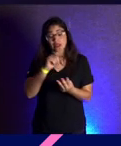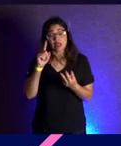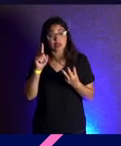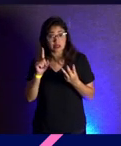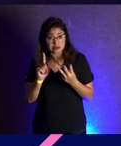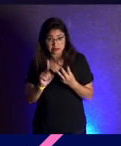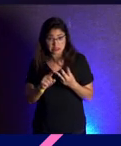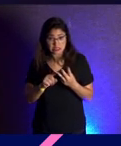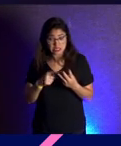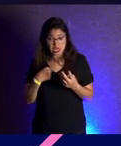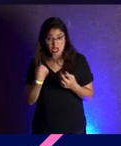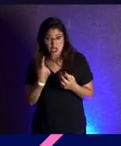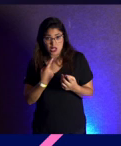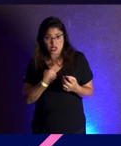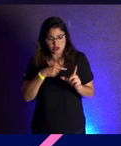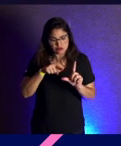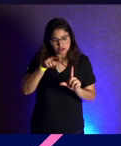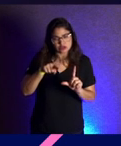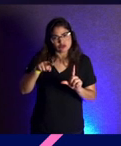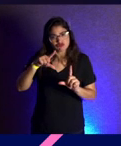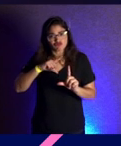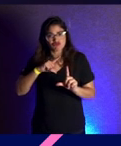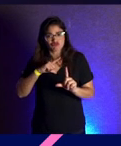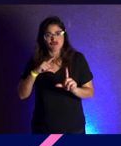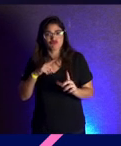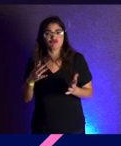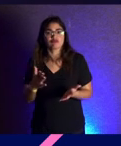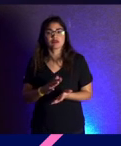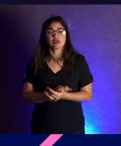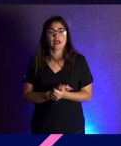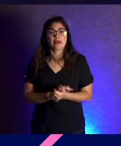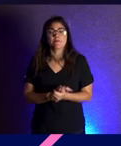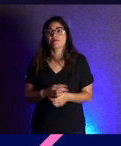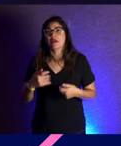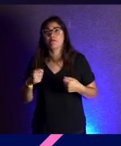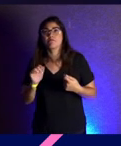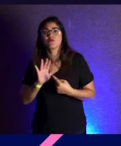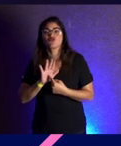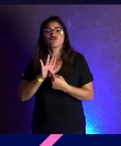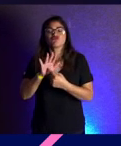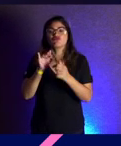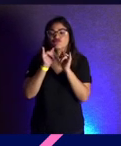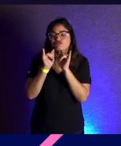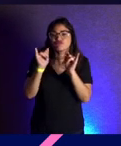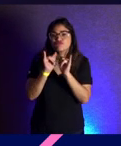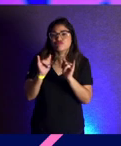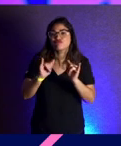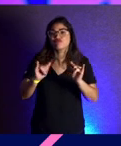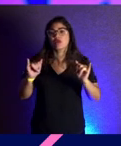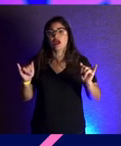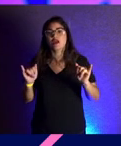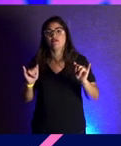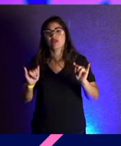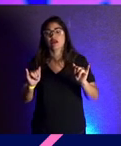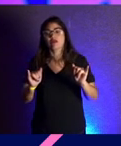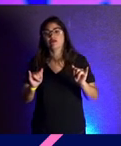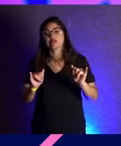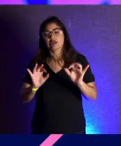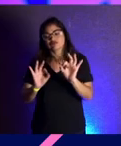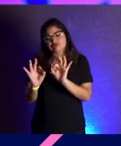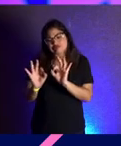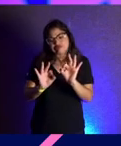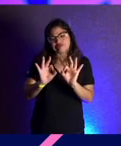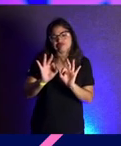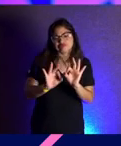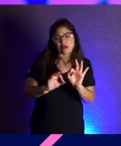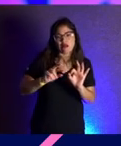Tuvimos que enfocar el incidente, las medidas de variante, porque cuando hagamos una estimación, la S viene con